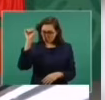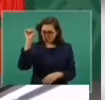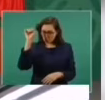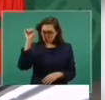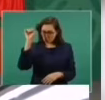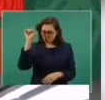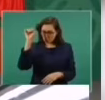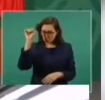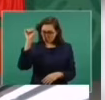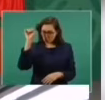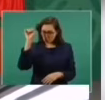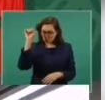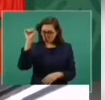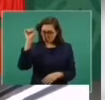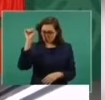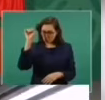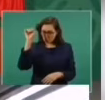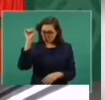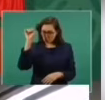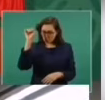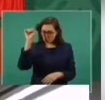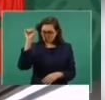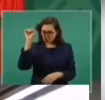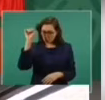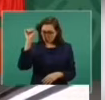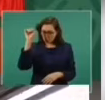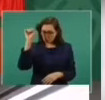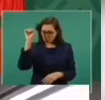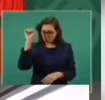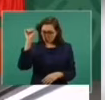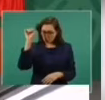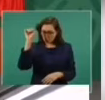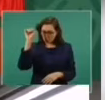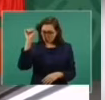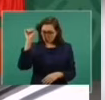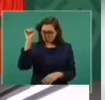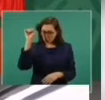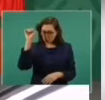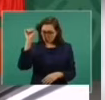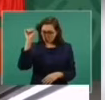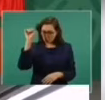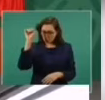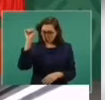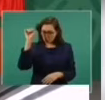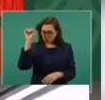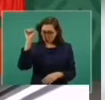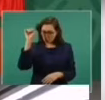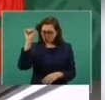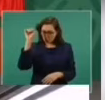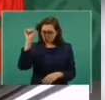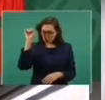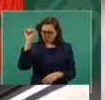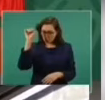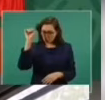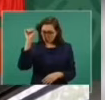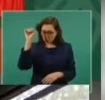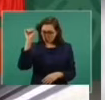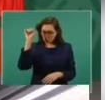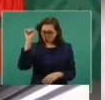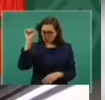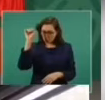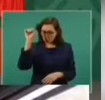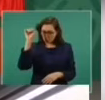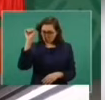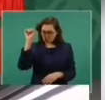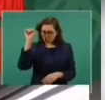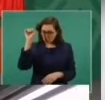manera humana, ¿verdad? Liberal y humana, nosotros estamos agradeciendo de manera particular, de manera pública, porque